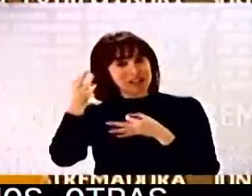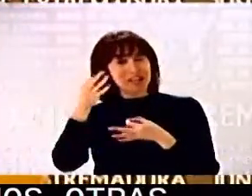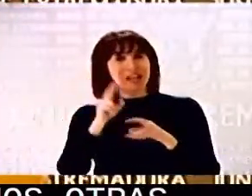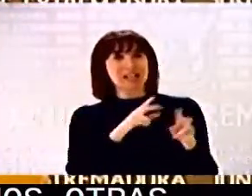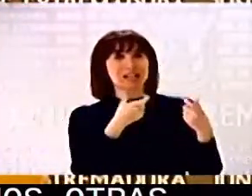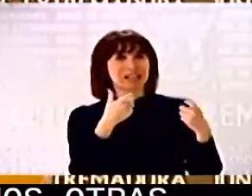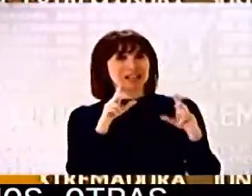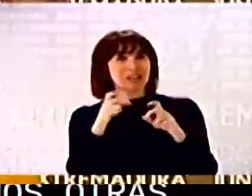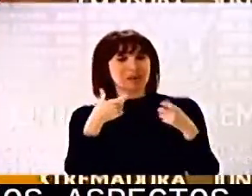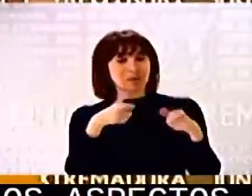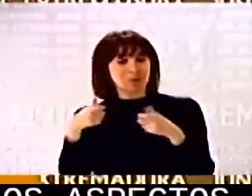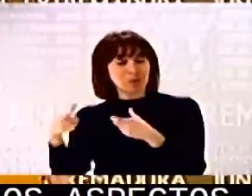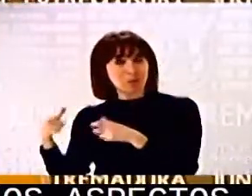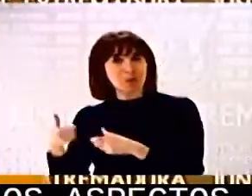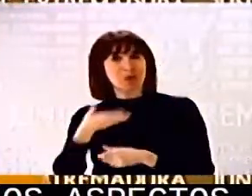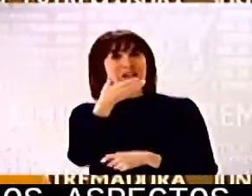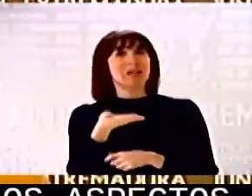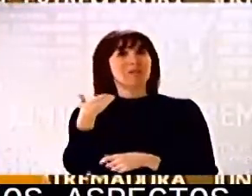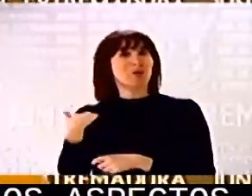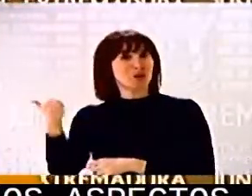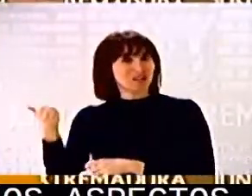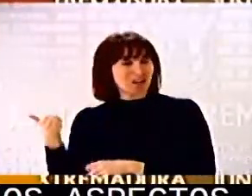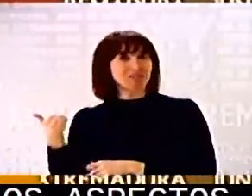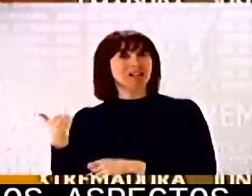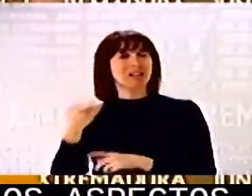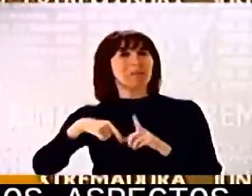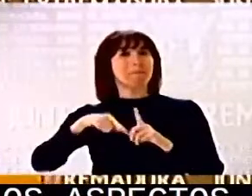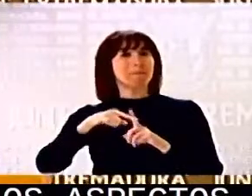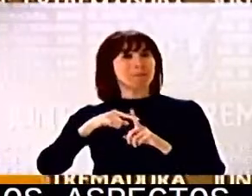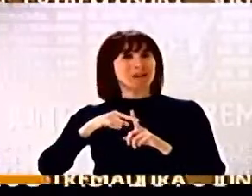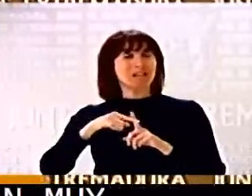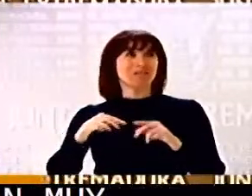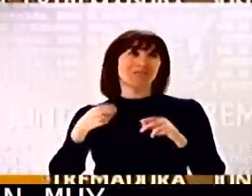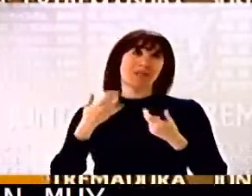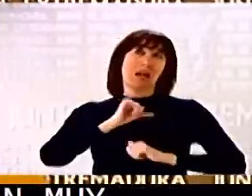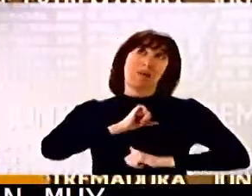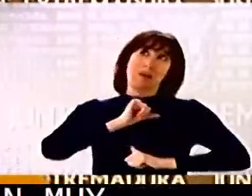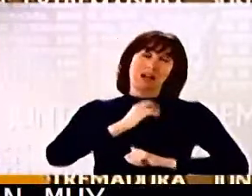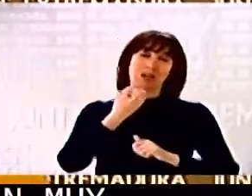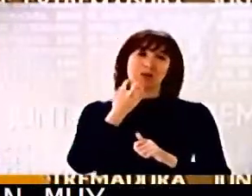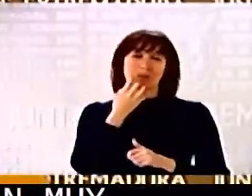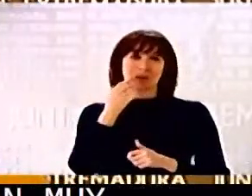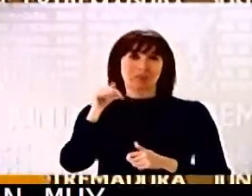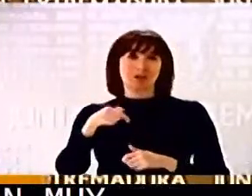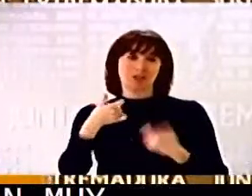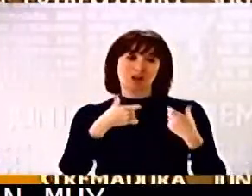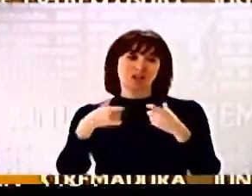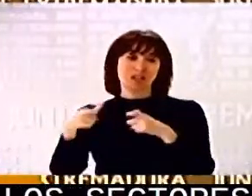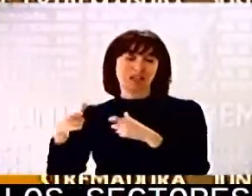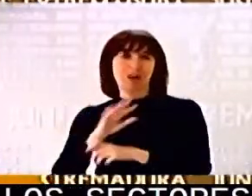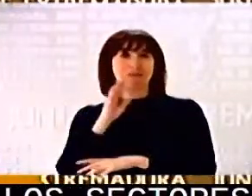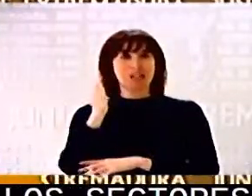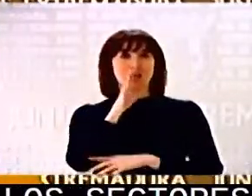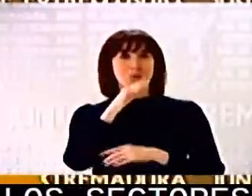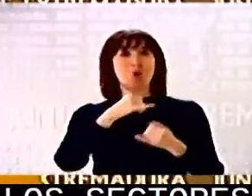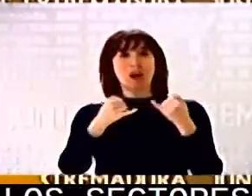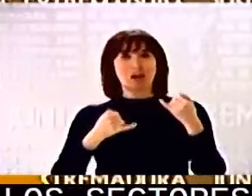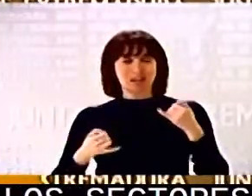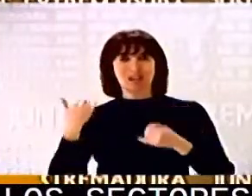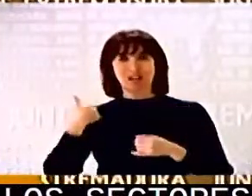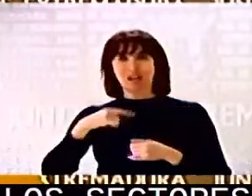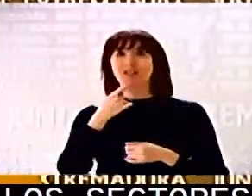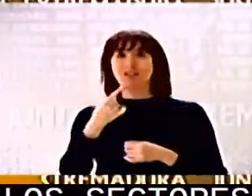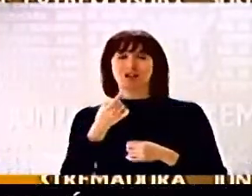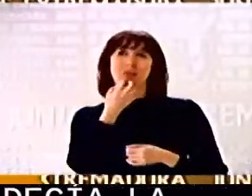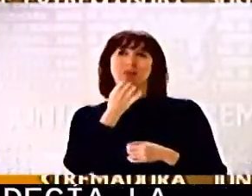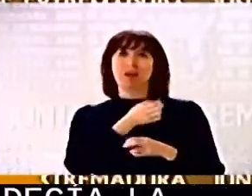aspectos más importantes y que tengan y que sean muy esperados, como puede ser en este caso los sectores más afectados por la crisis, como bien decía, la